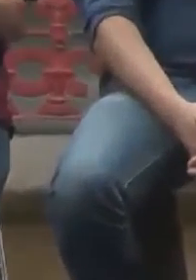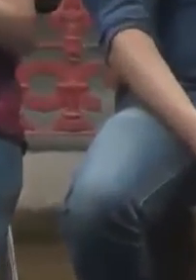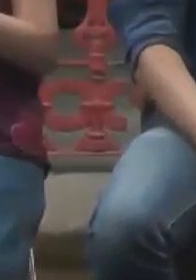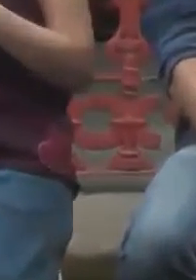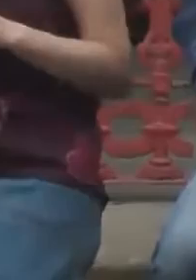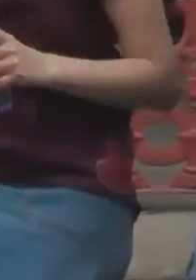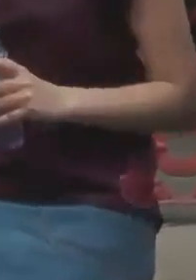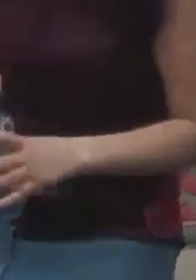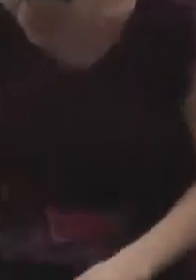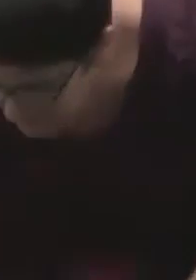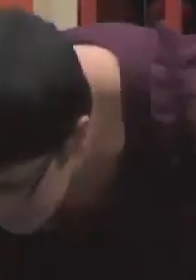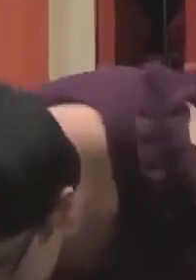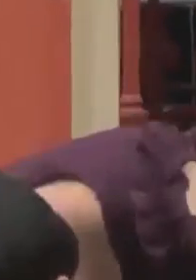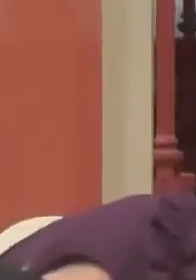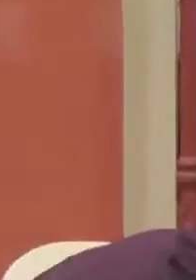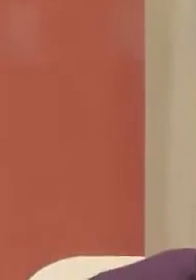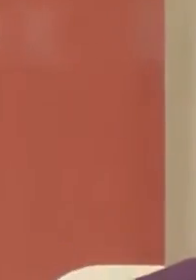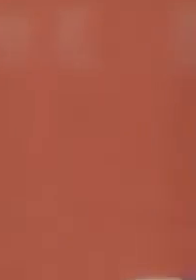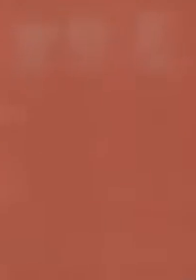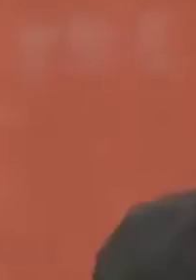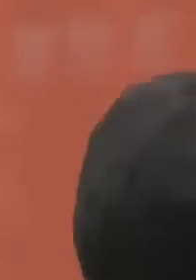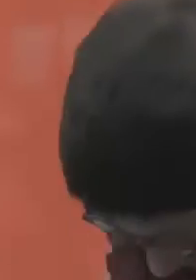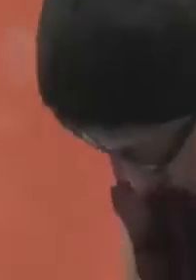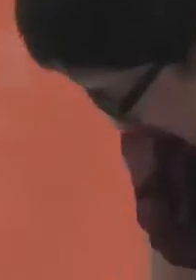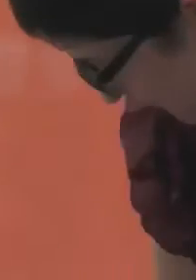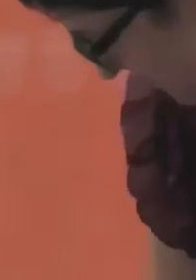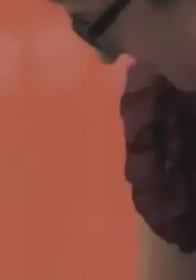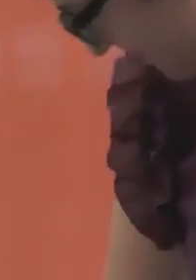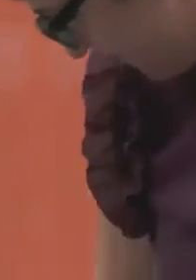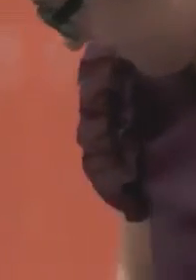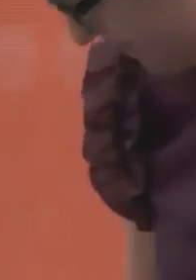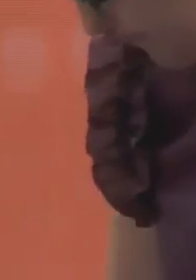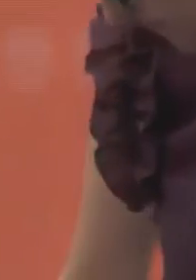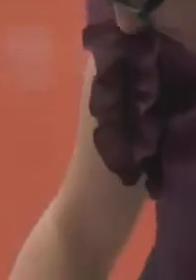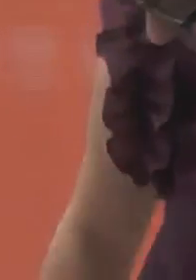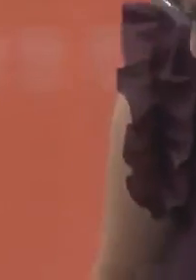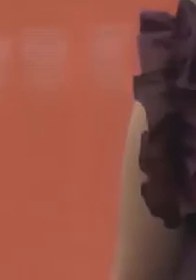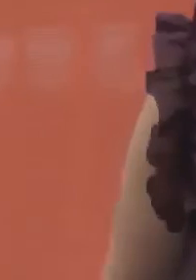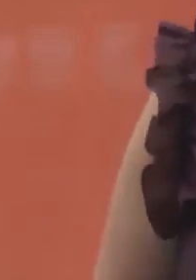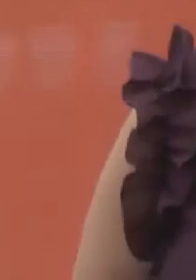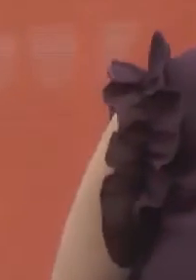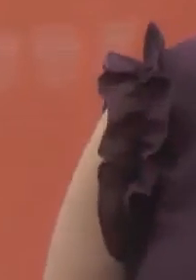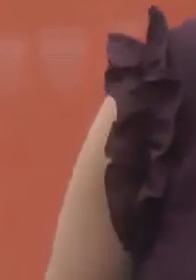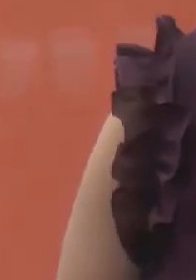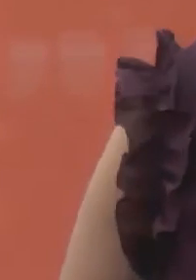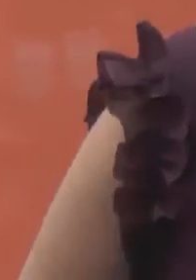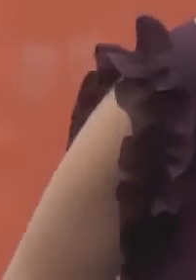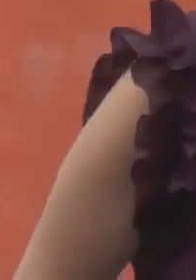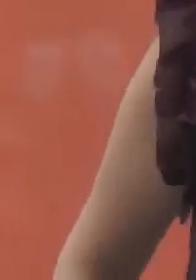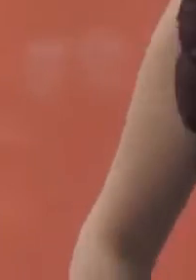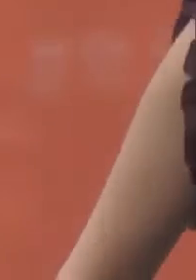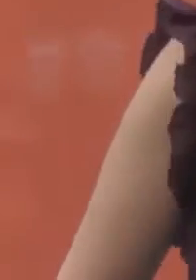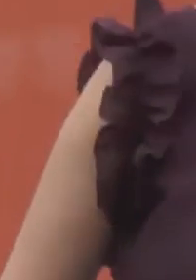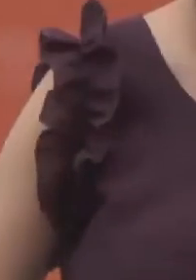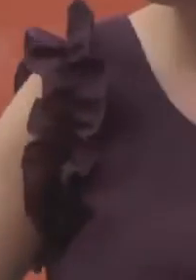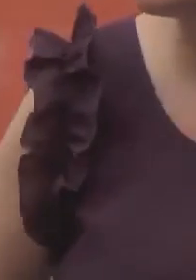por estar aquí e vir a escoitar, moitísimas gracias á xente de En Marea, das distintas